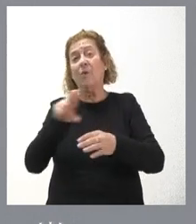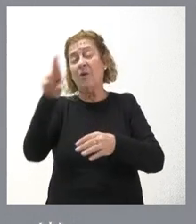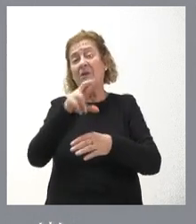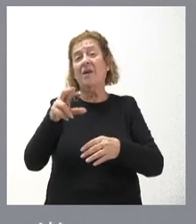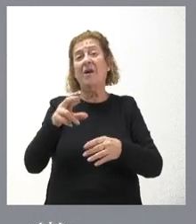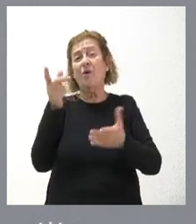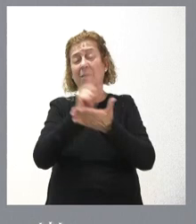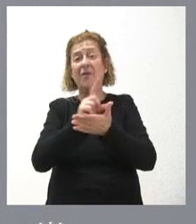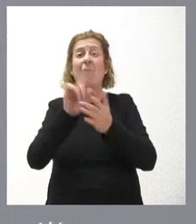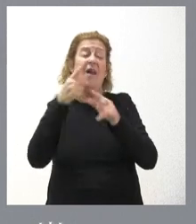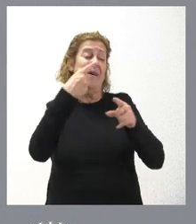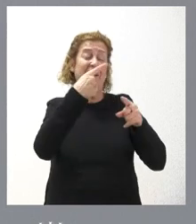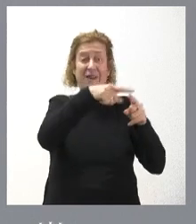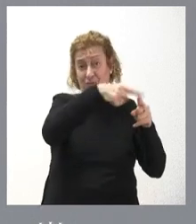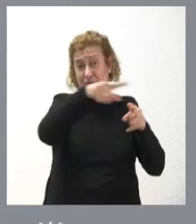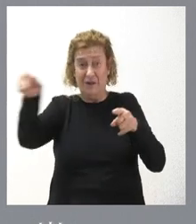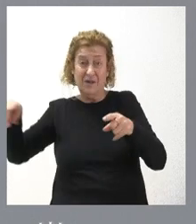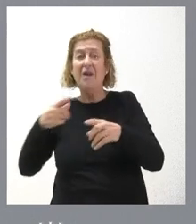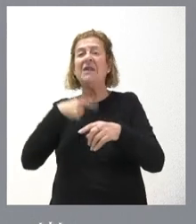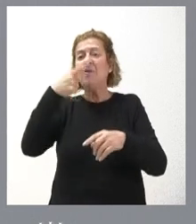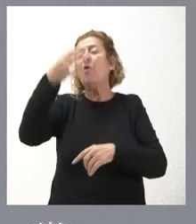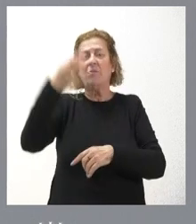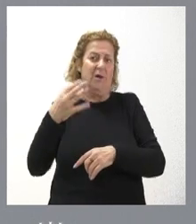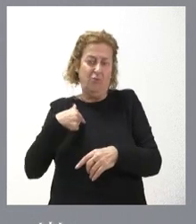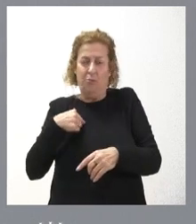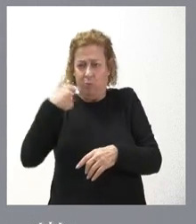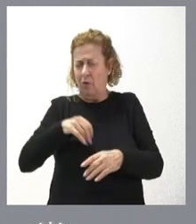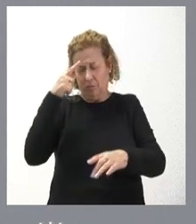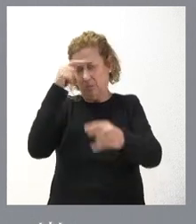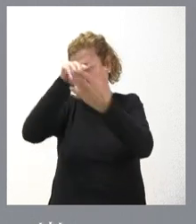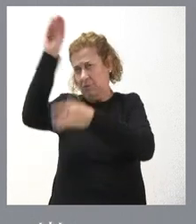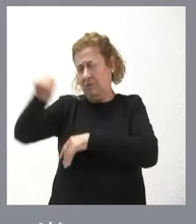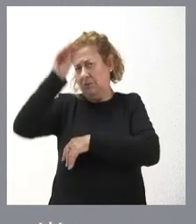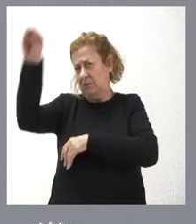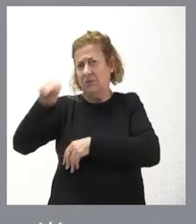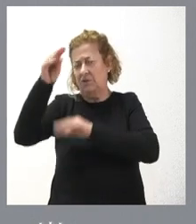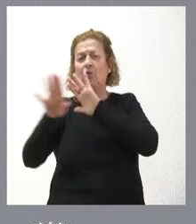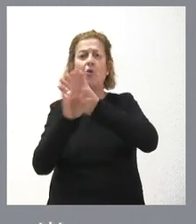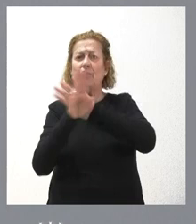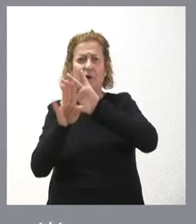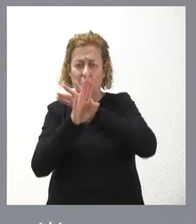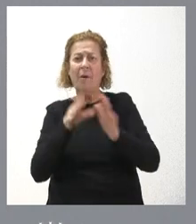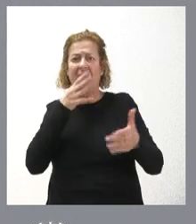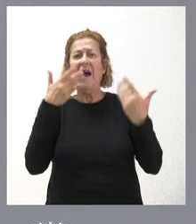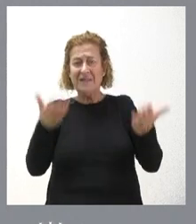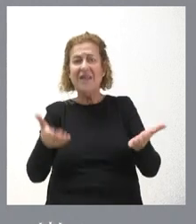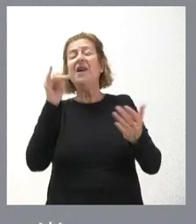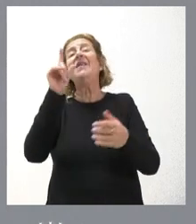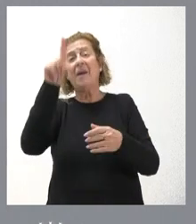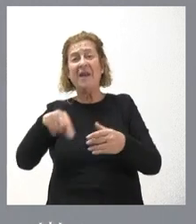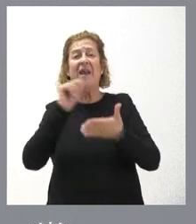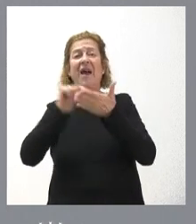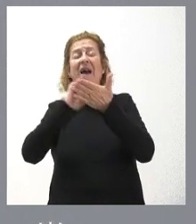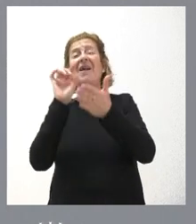los restos de los tramos lo que sí le puedo garantizar es que Seguiremos insistiendo en que esto sea así y no solamente eso sino que en la carta que el presidente